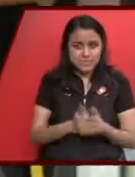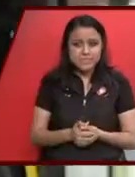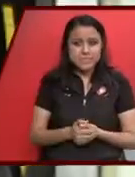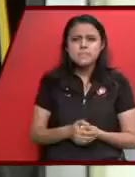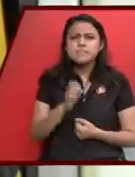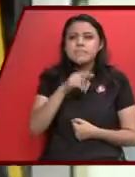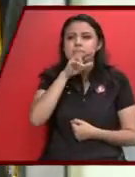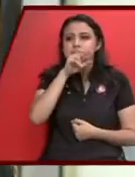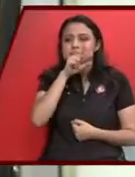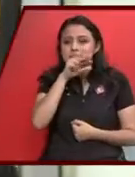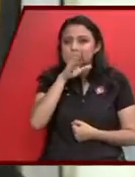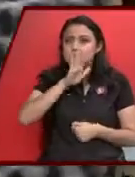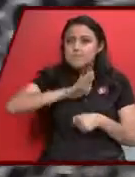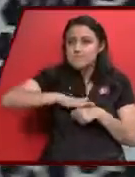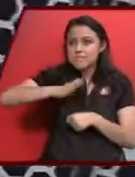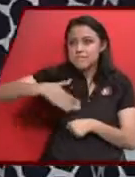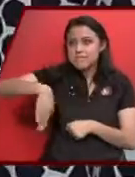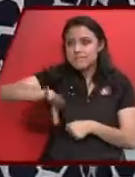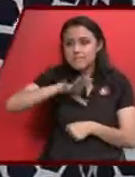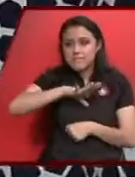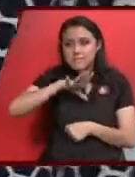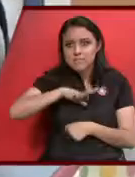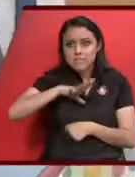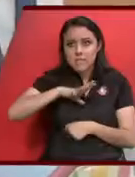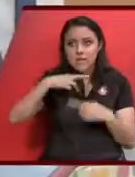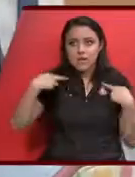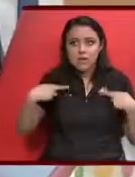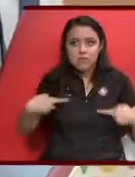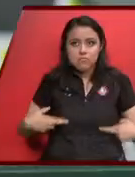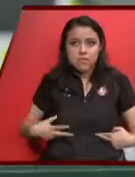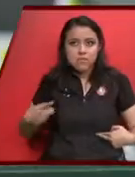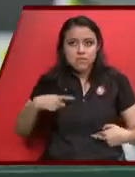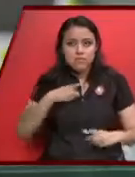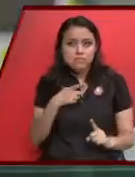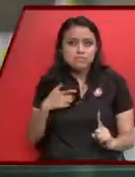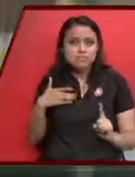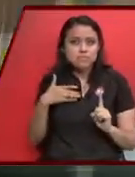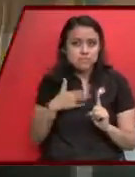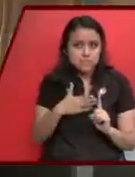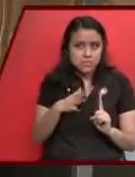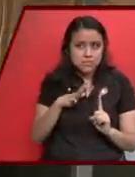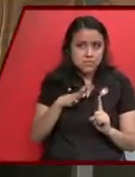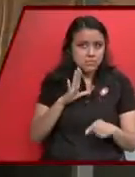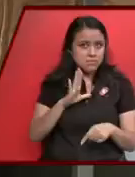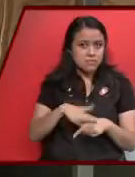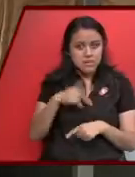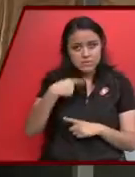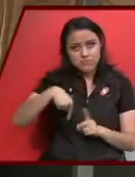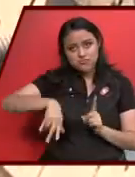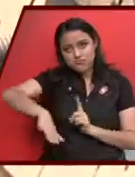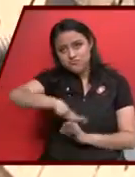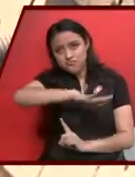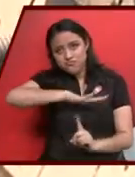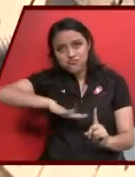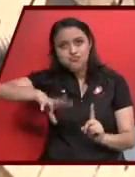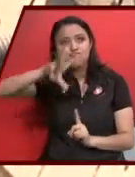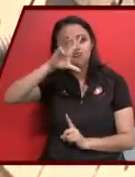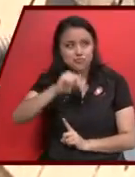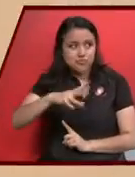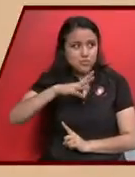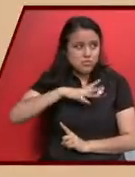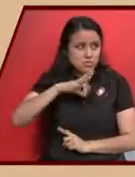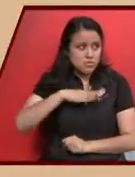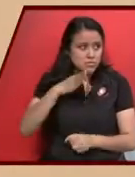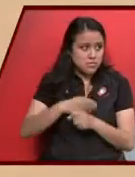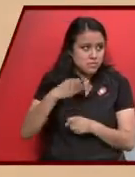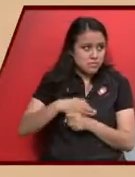preocupación es que en su mayoría, la industria textil tiene objetivos económicos, más no ambientales. Quien contamina